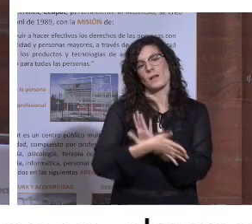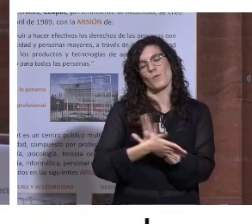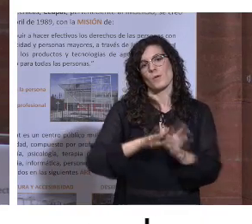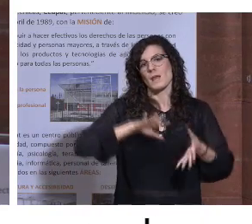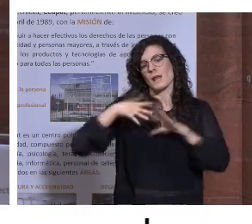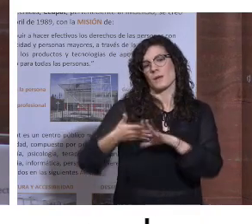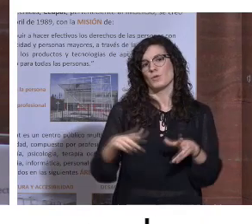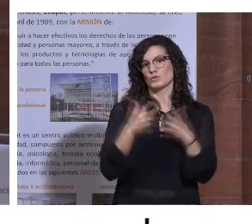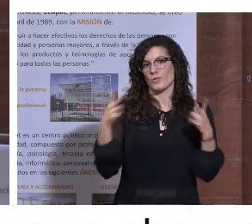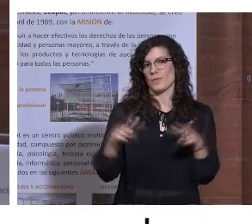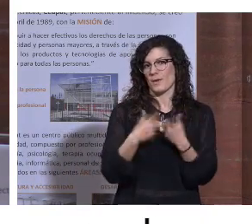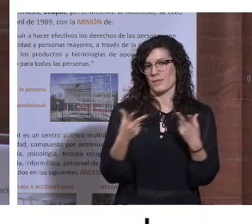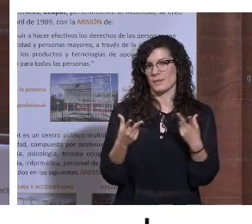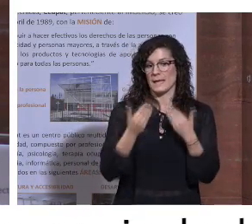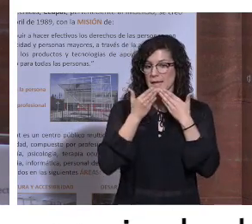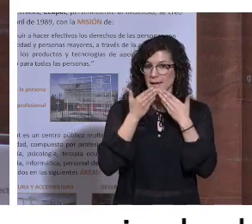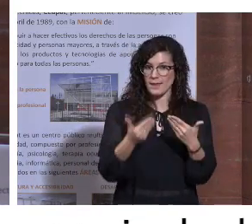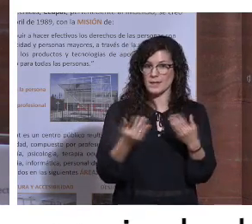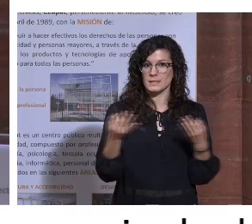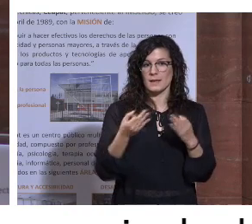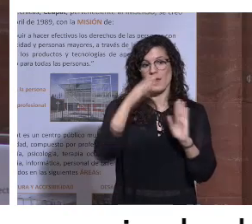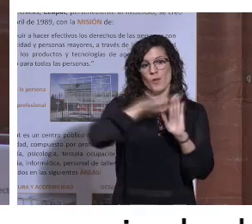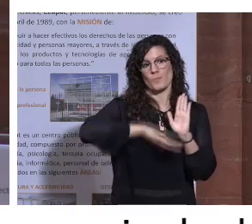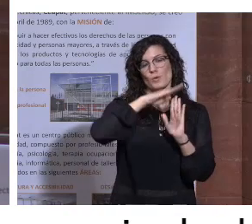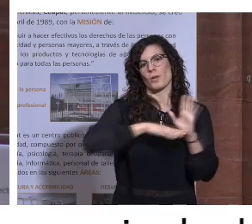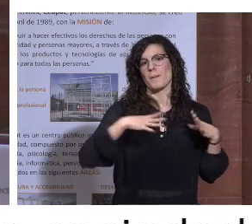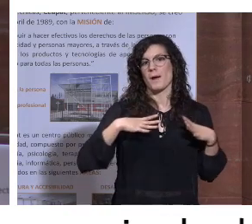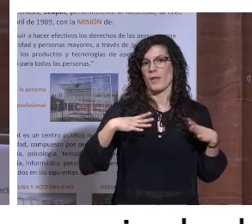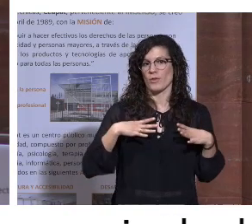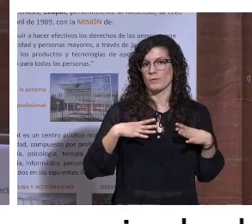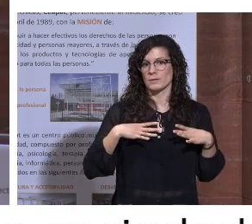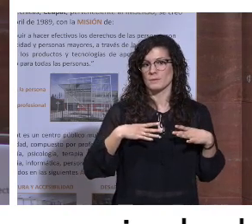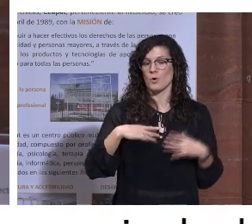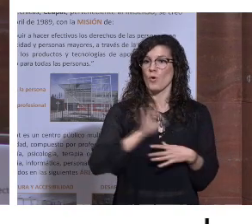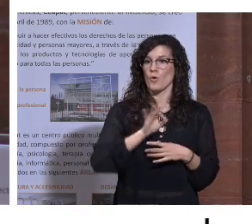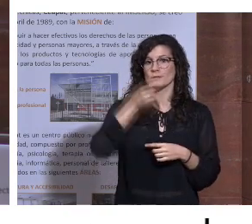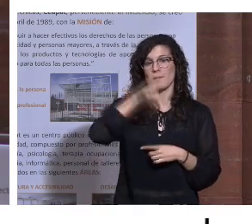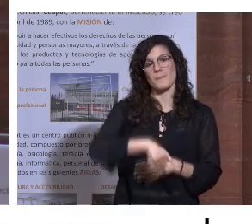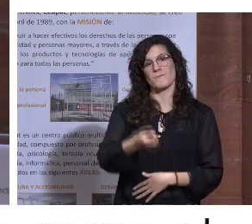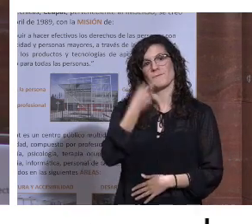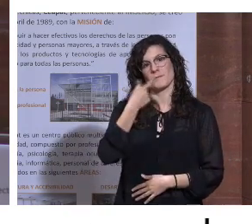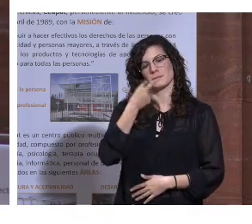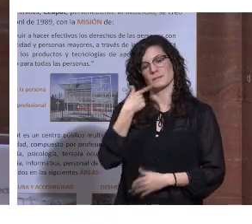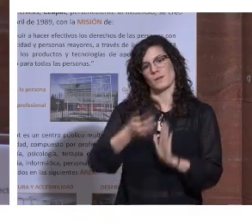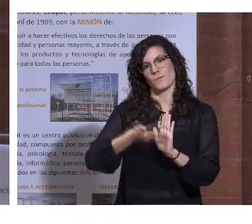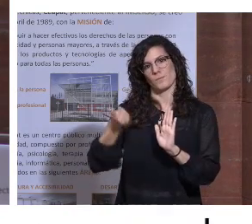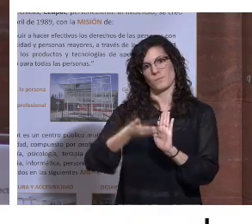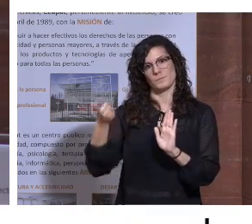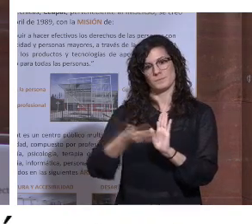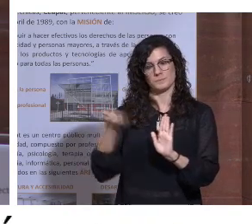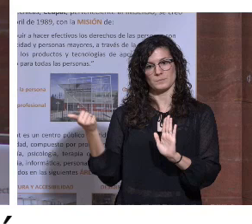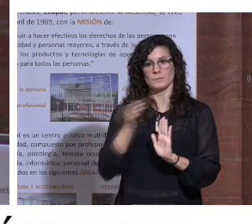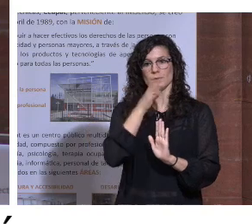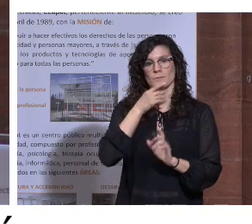por una herramienta tan sencilla como el programa de vacaciones o los fármacos que se dejaron de consumir yendo la gente